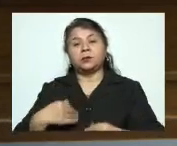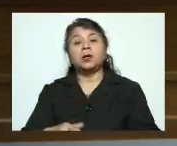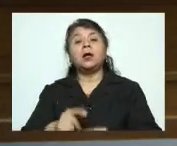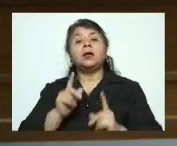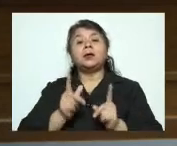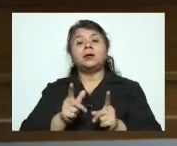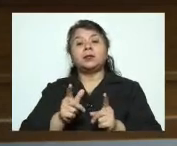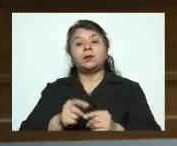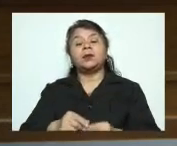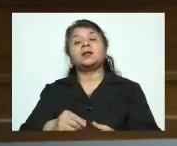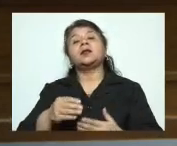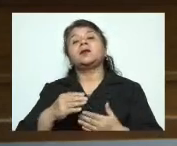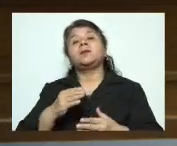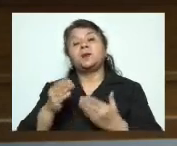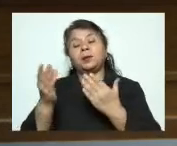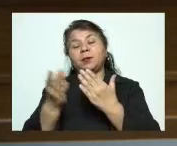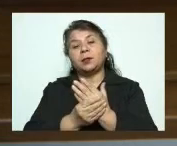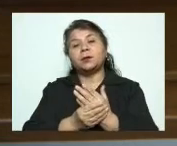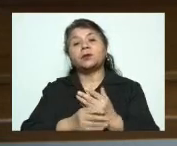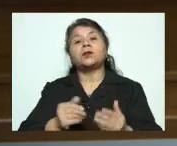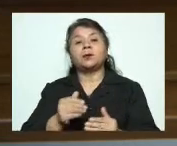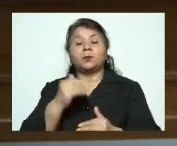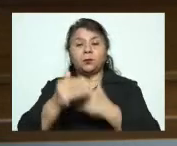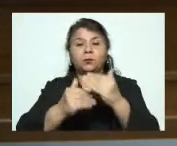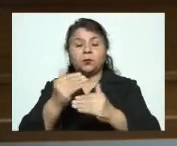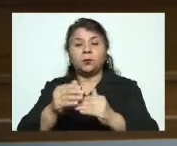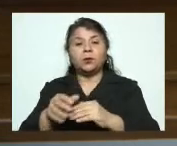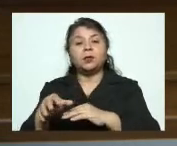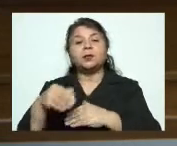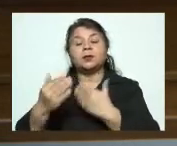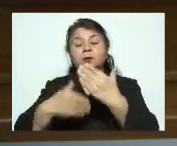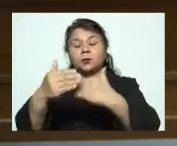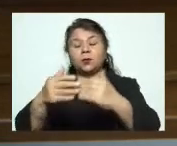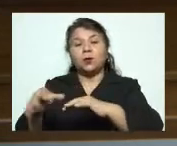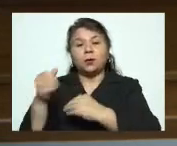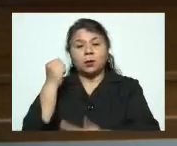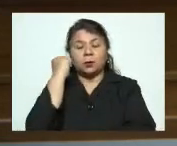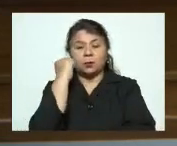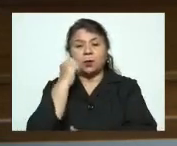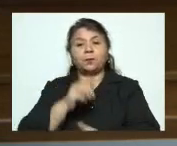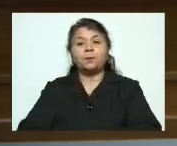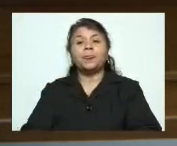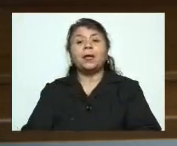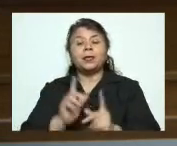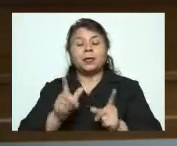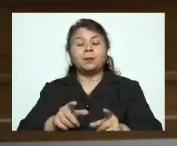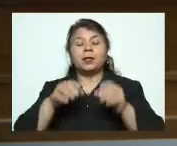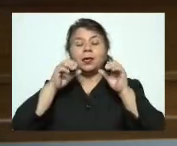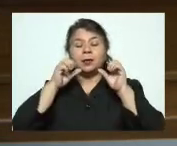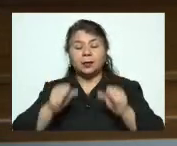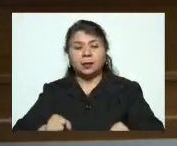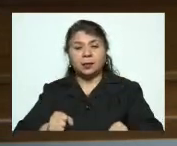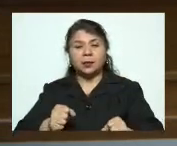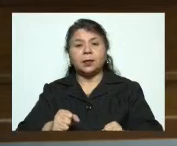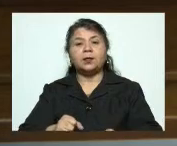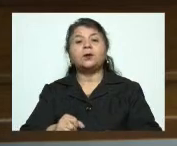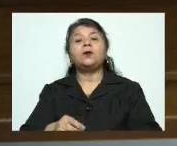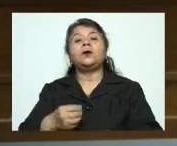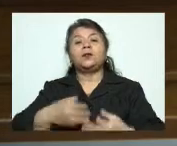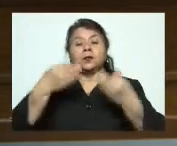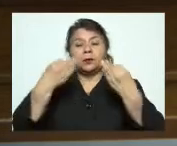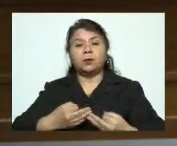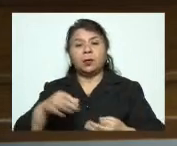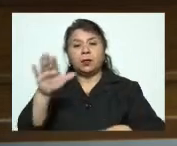Desarrollo Económico, Andrés Díaz Cano, como también el secretario de Estado de Seguridad y Orden Público,